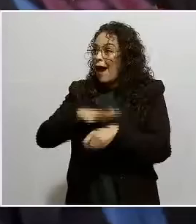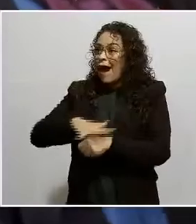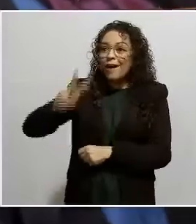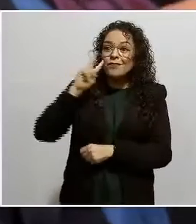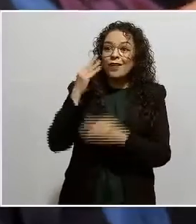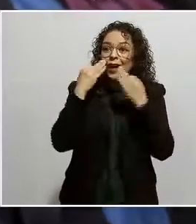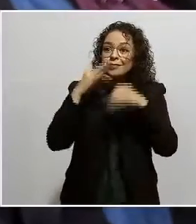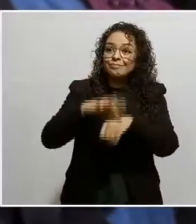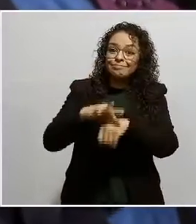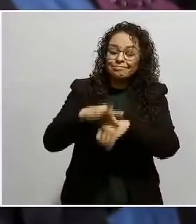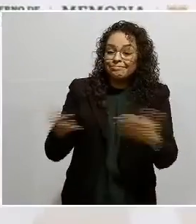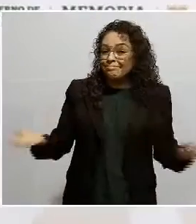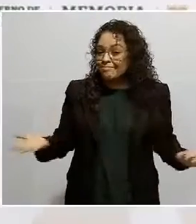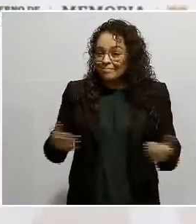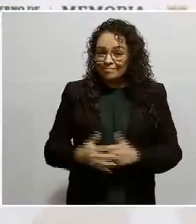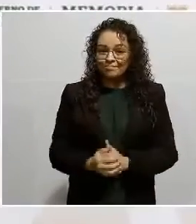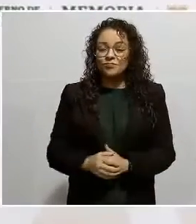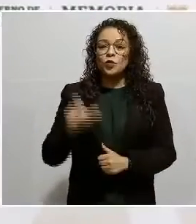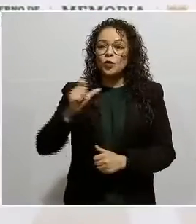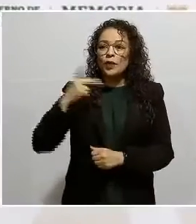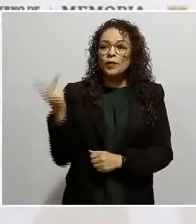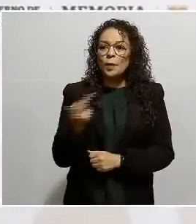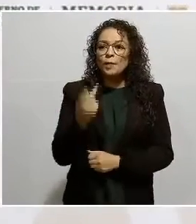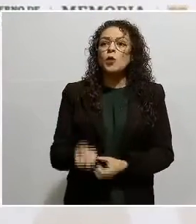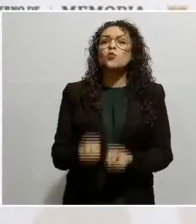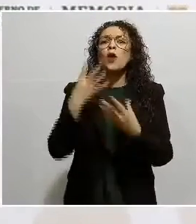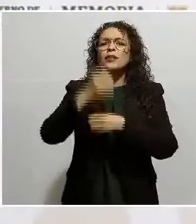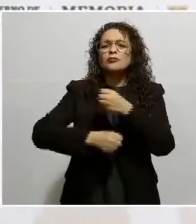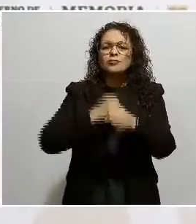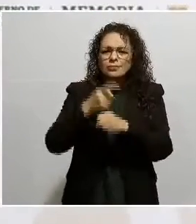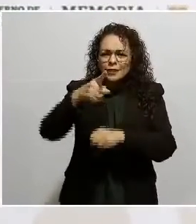Cuando le preguntaban cuántos años tenía,